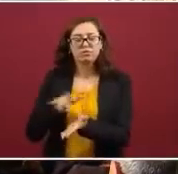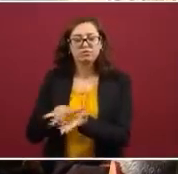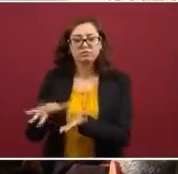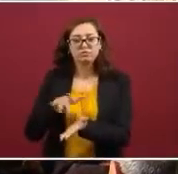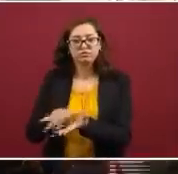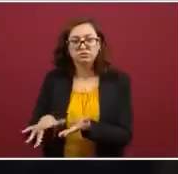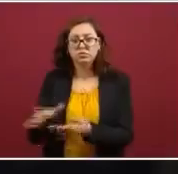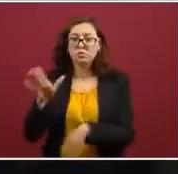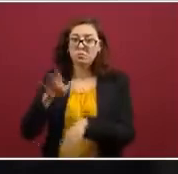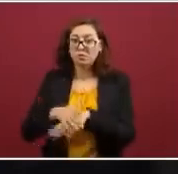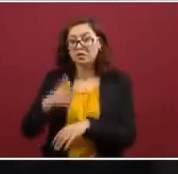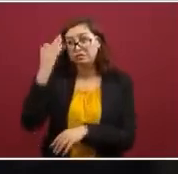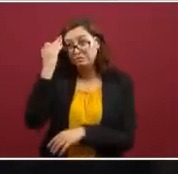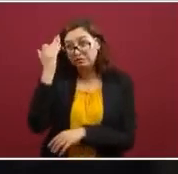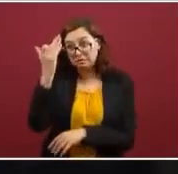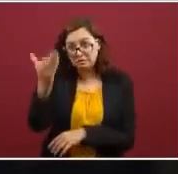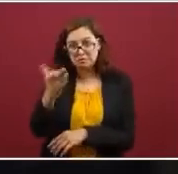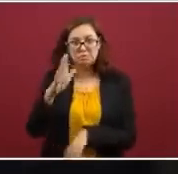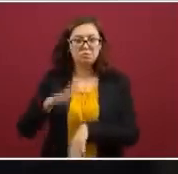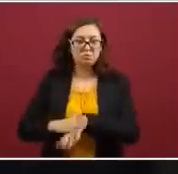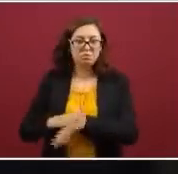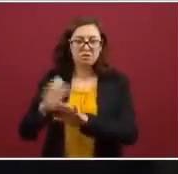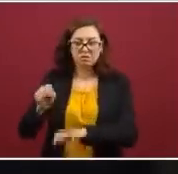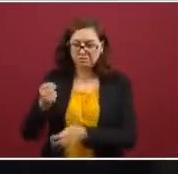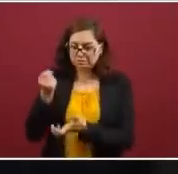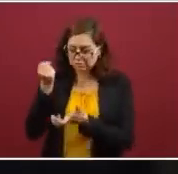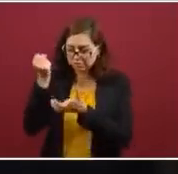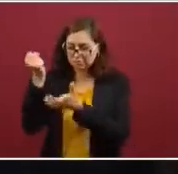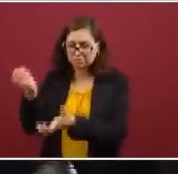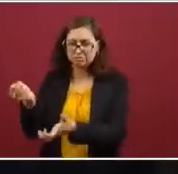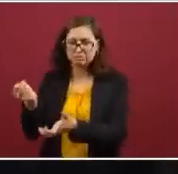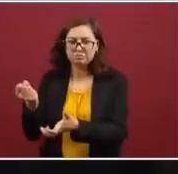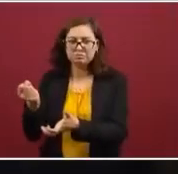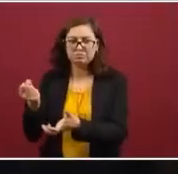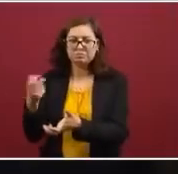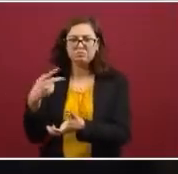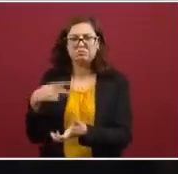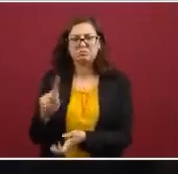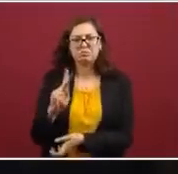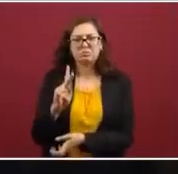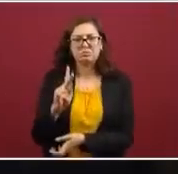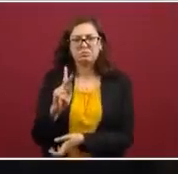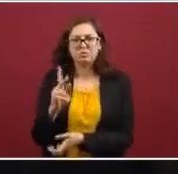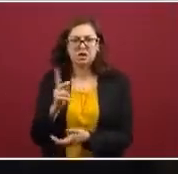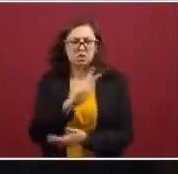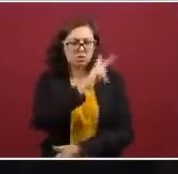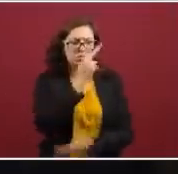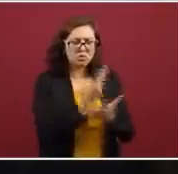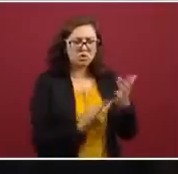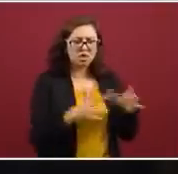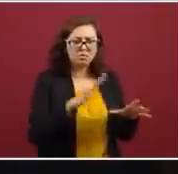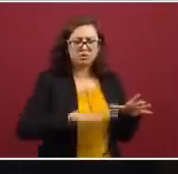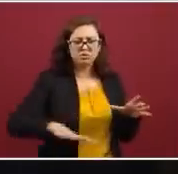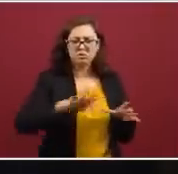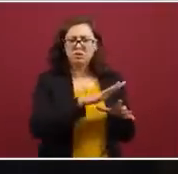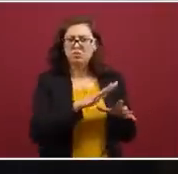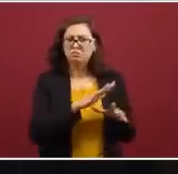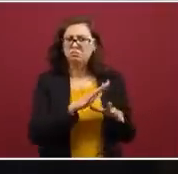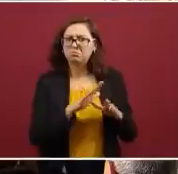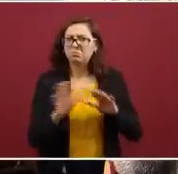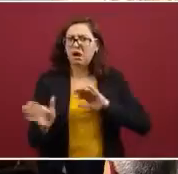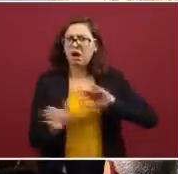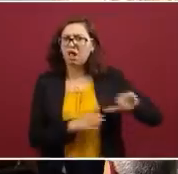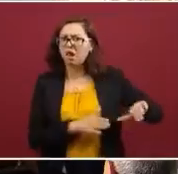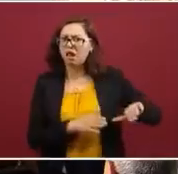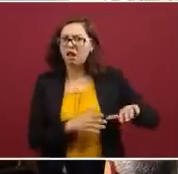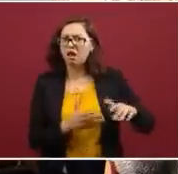tiempo, recursos. La pregunta es, ¿no desvirtúa otros programas sociales? Y si, como